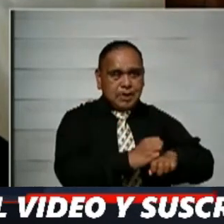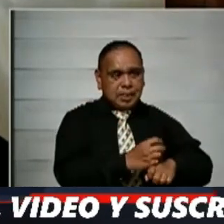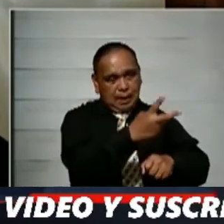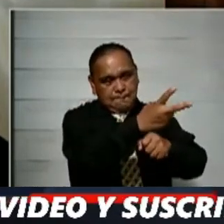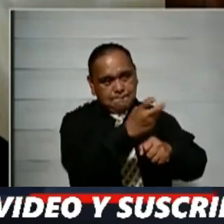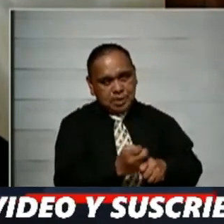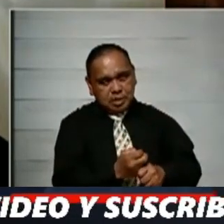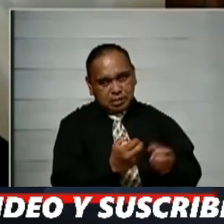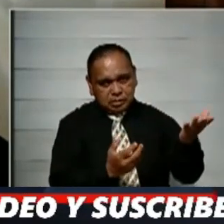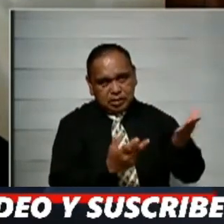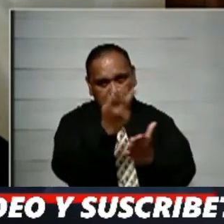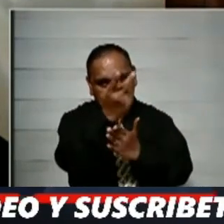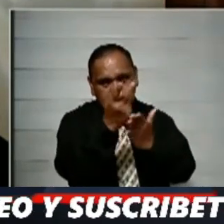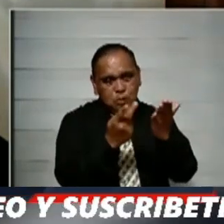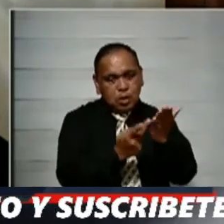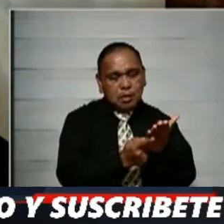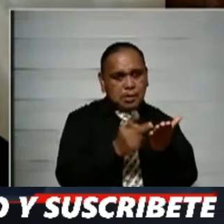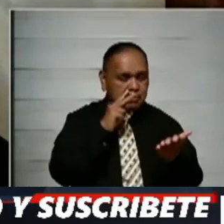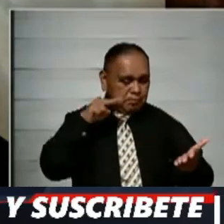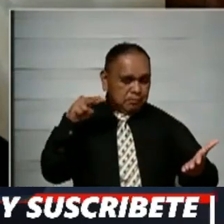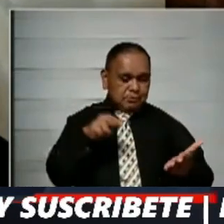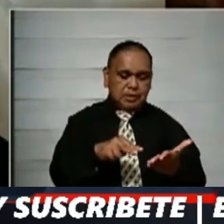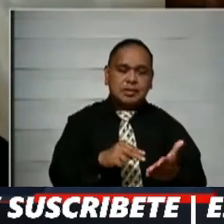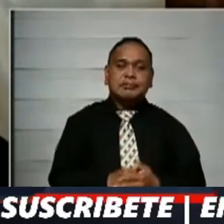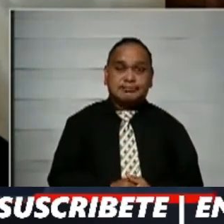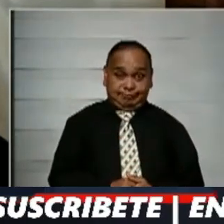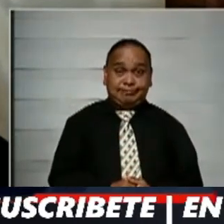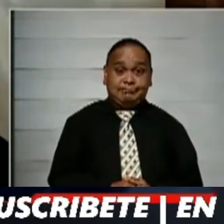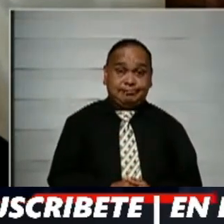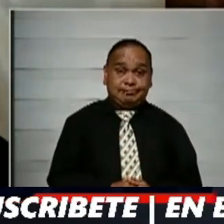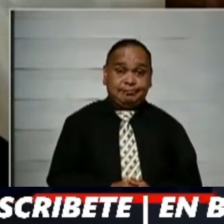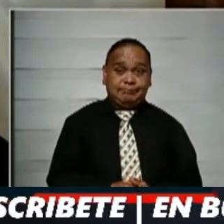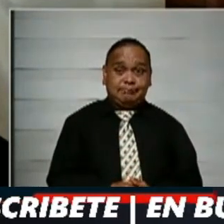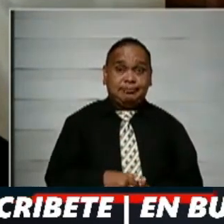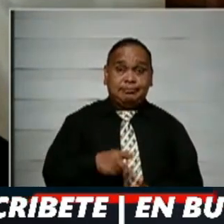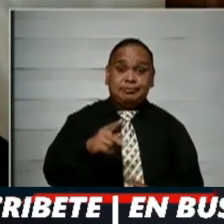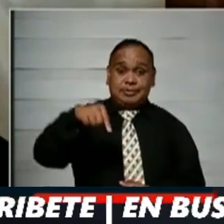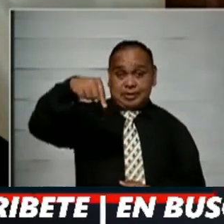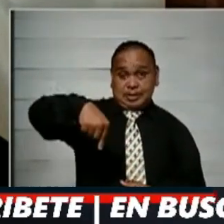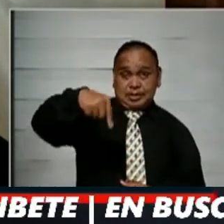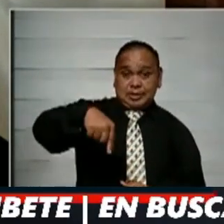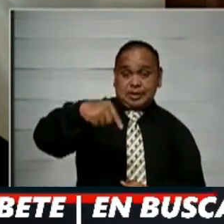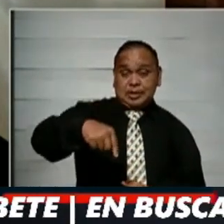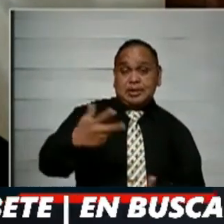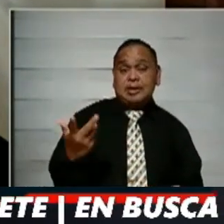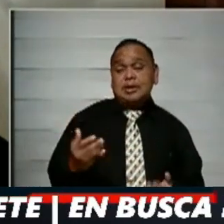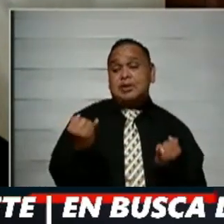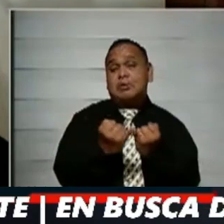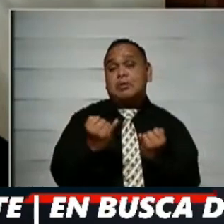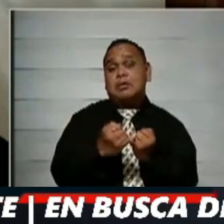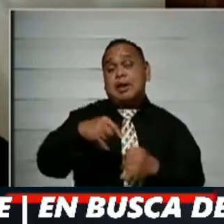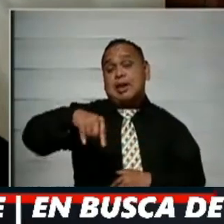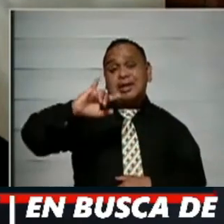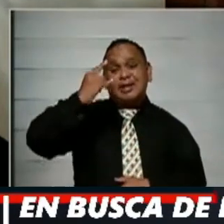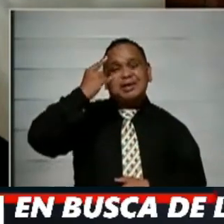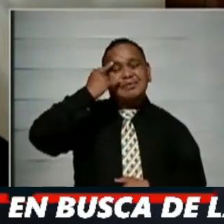si quería ver el programa, porque él tiene una empresa y una cuenta aquí y una cuenta en los Estados Unidos,